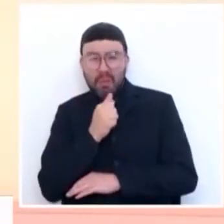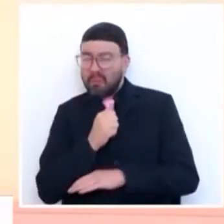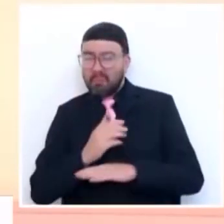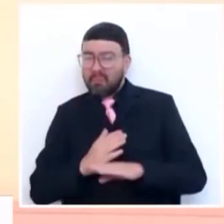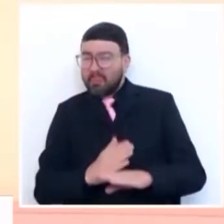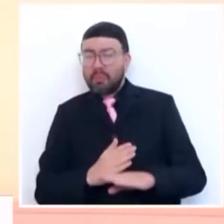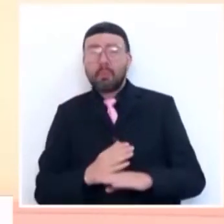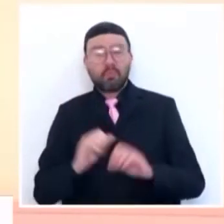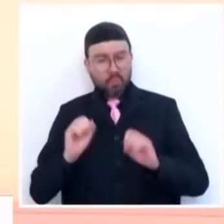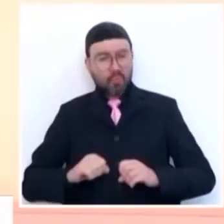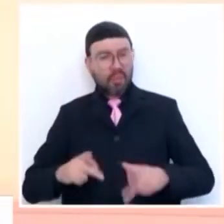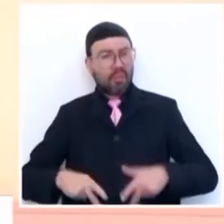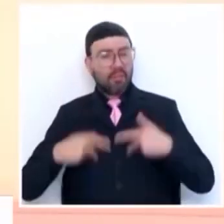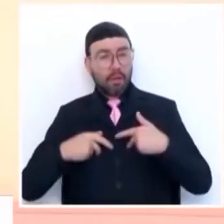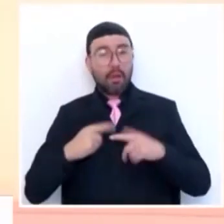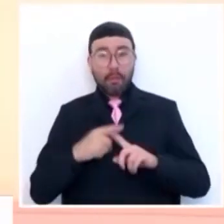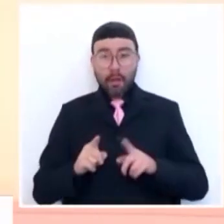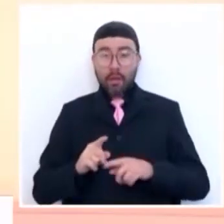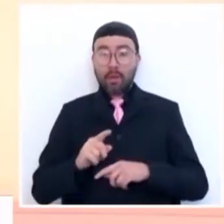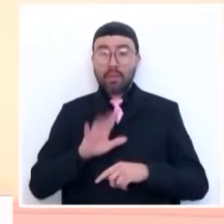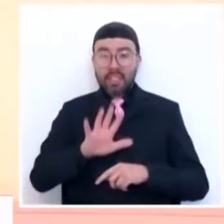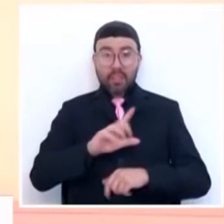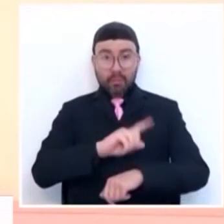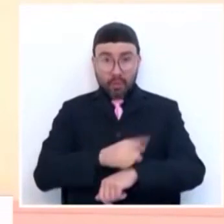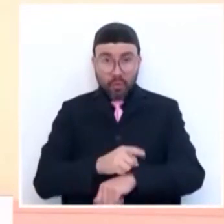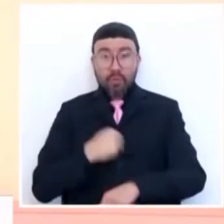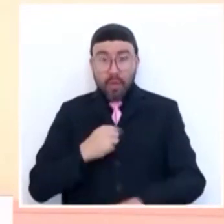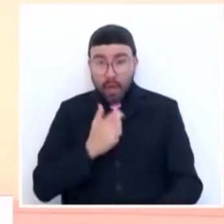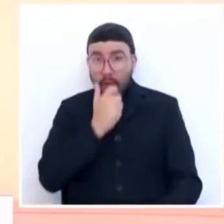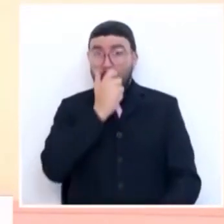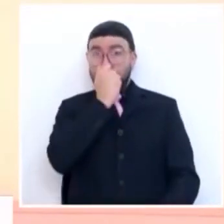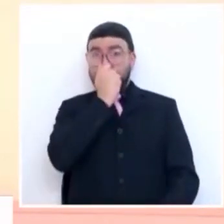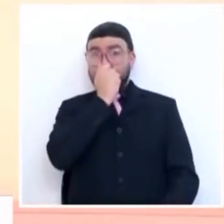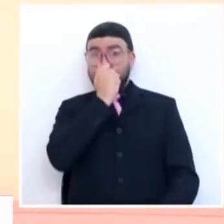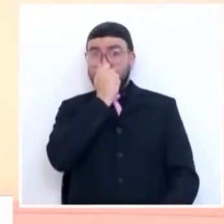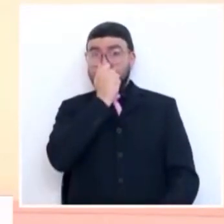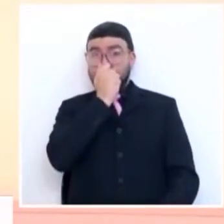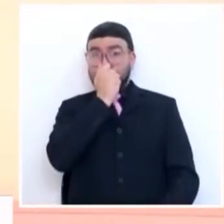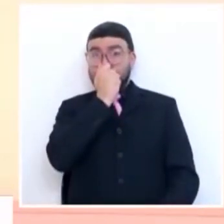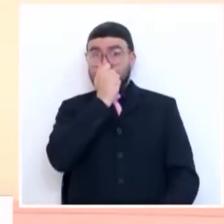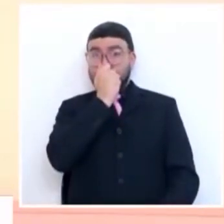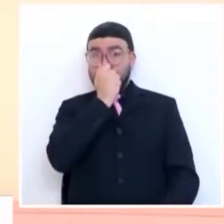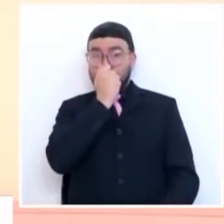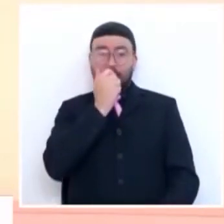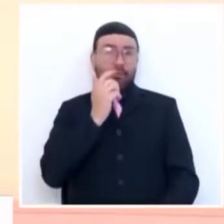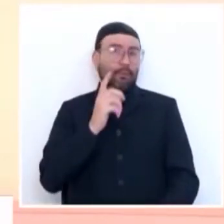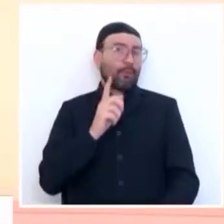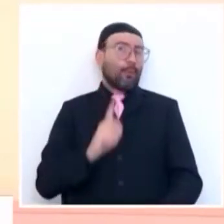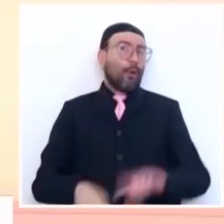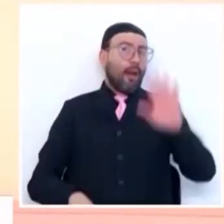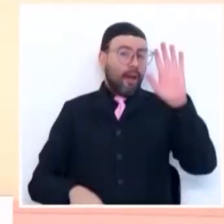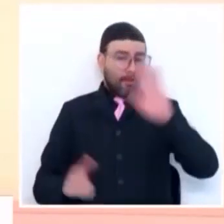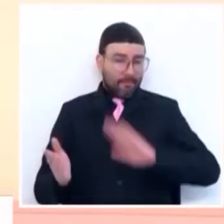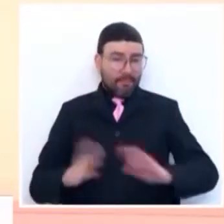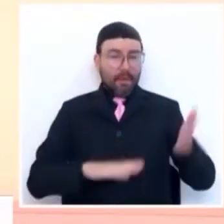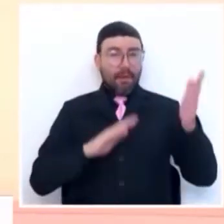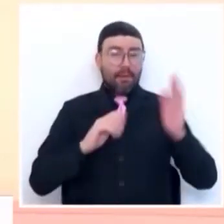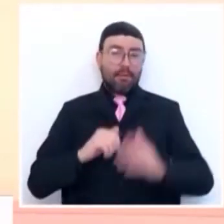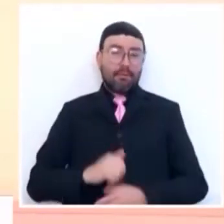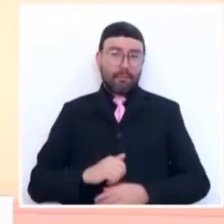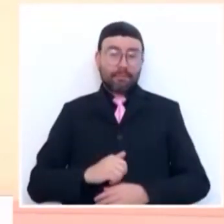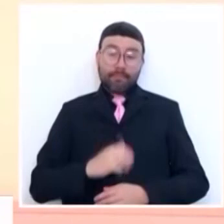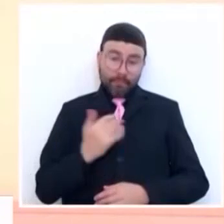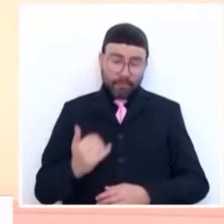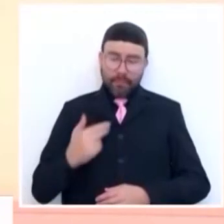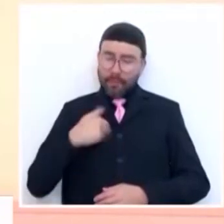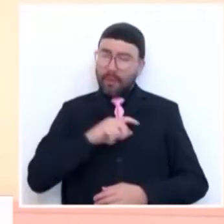sin respirar. Qué importante que es el aire, que es el oxígeno. Pero necesitamos respirar de manera